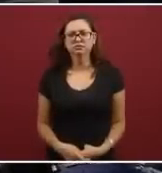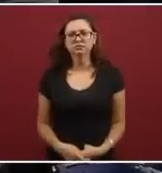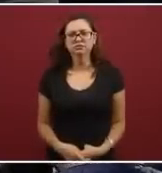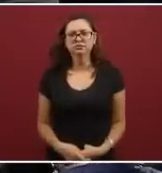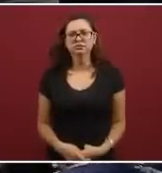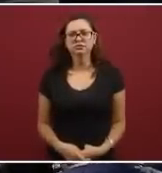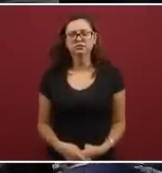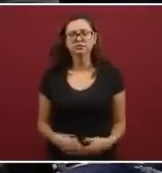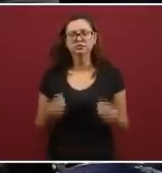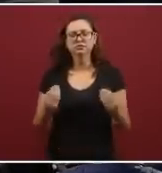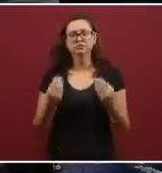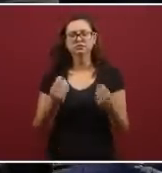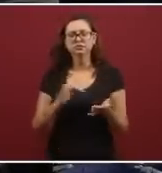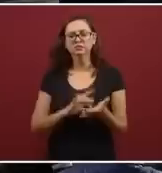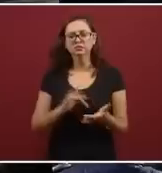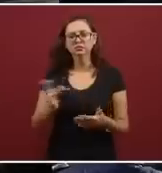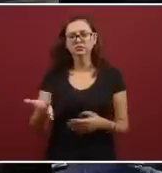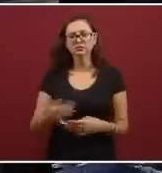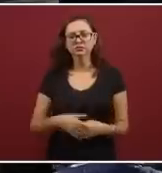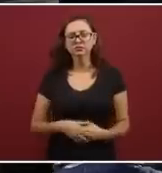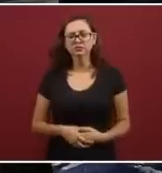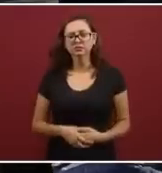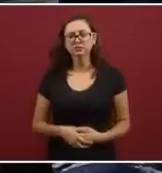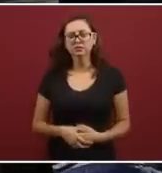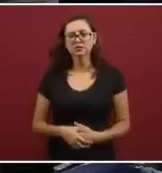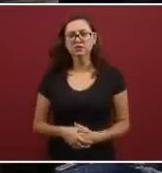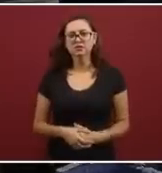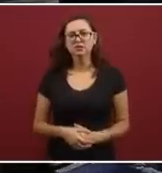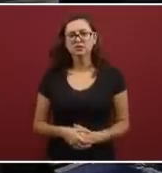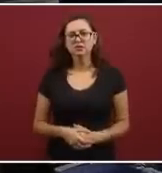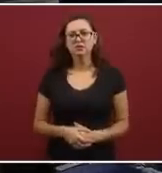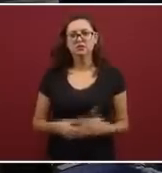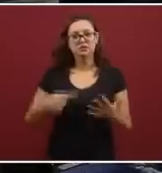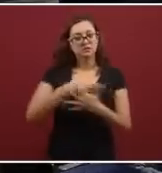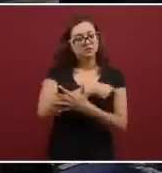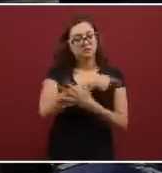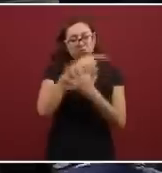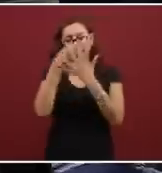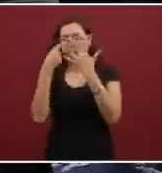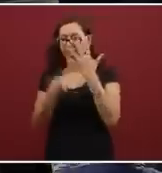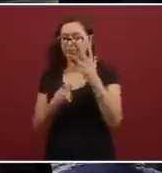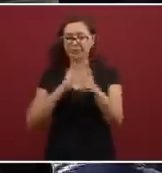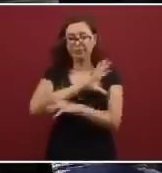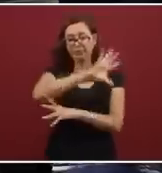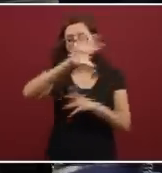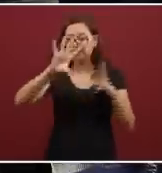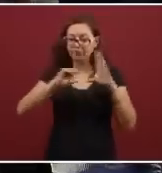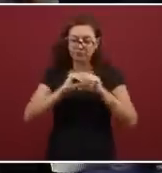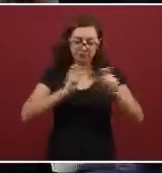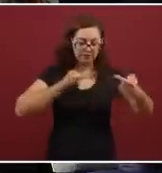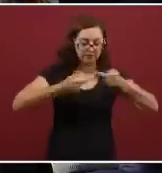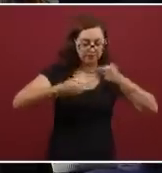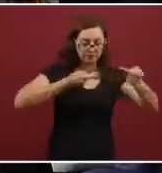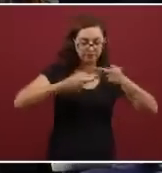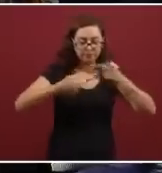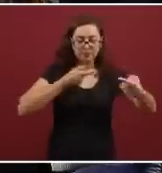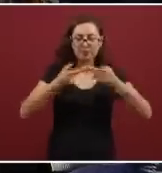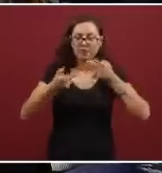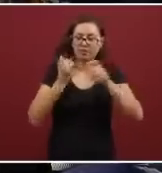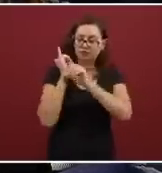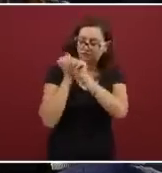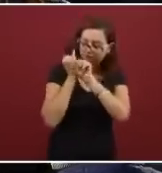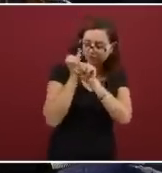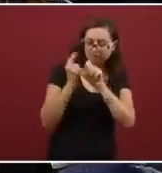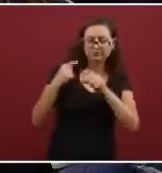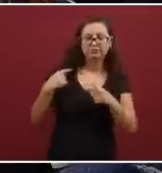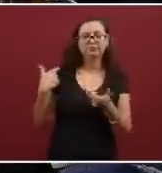Muchas gracias. Bueno, hay toda una tarea de inteligencia que ya está muy avanzada.